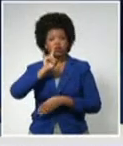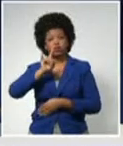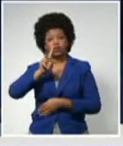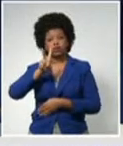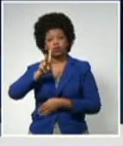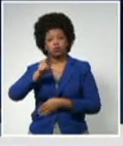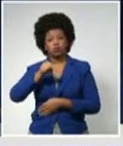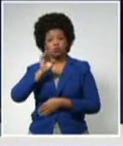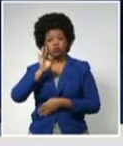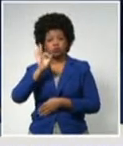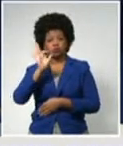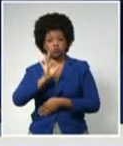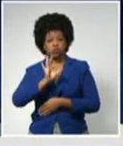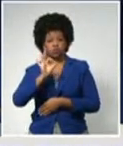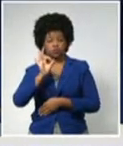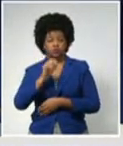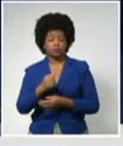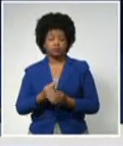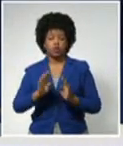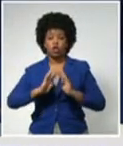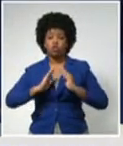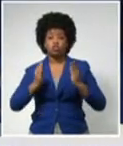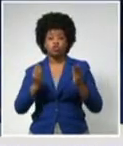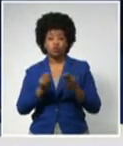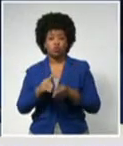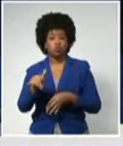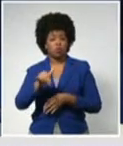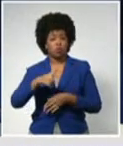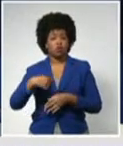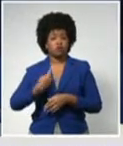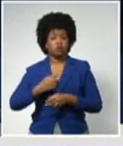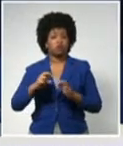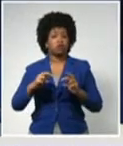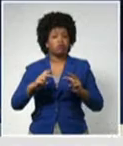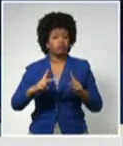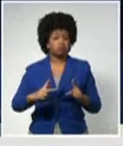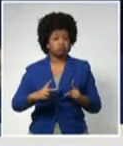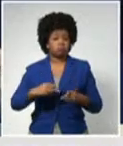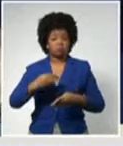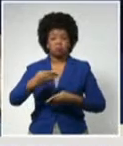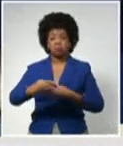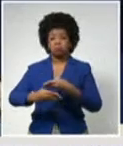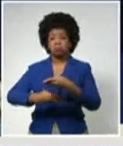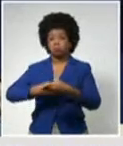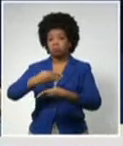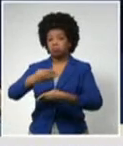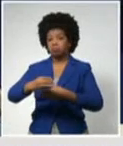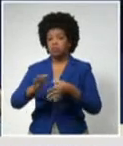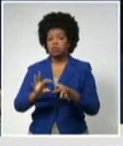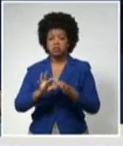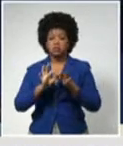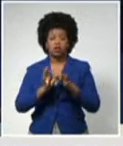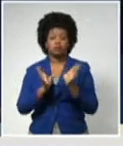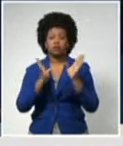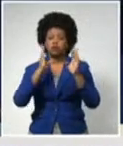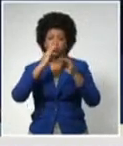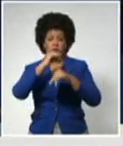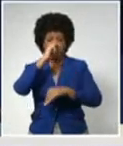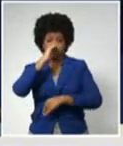y todos, como también ratificamos, con una evolución clínica estable, con una